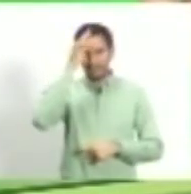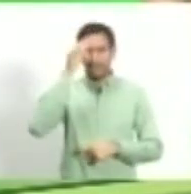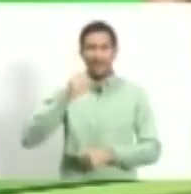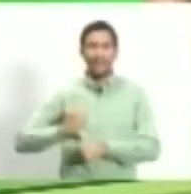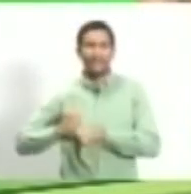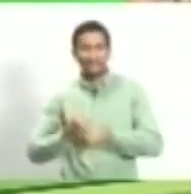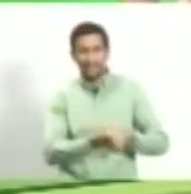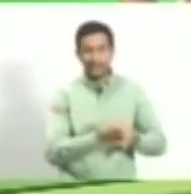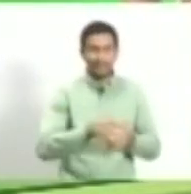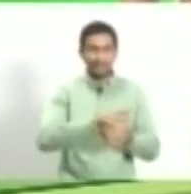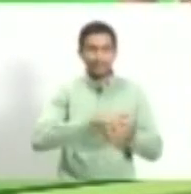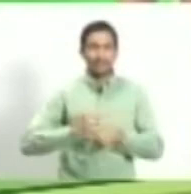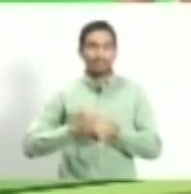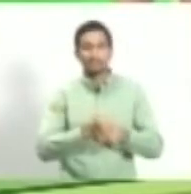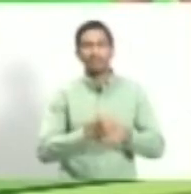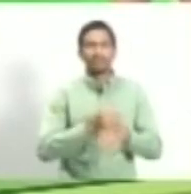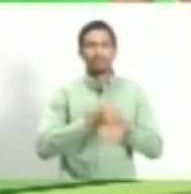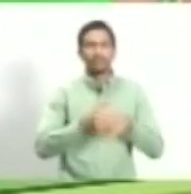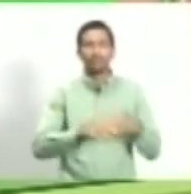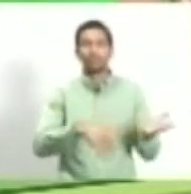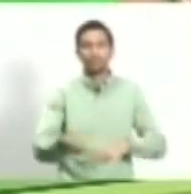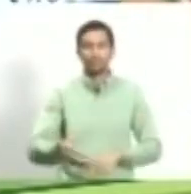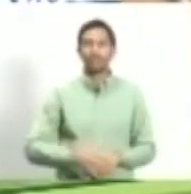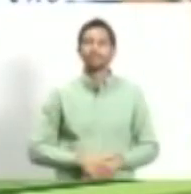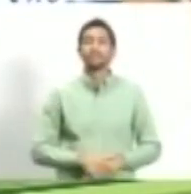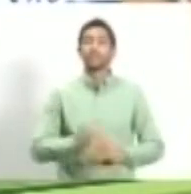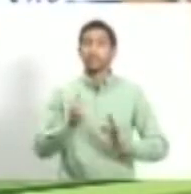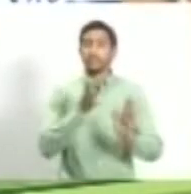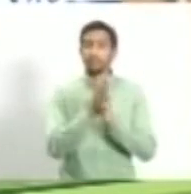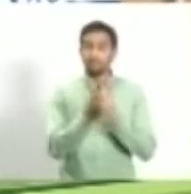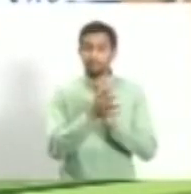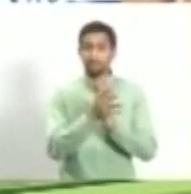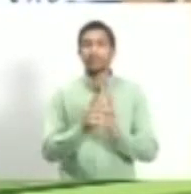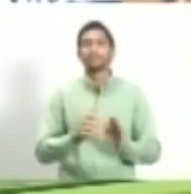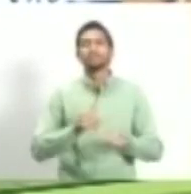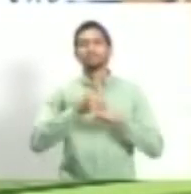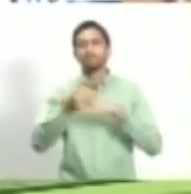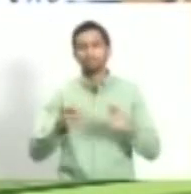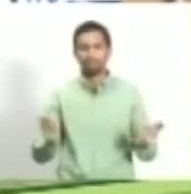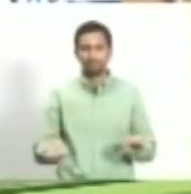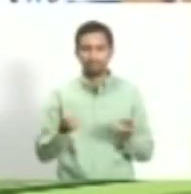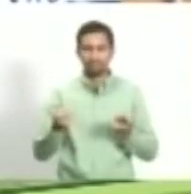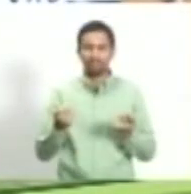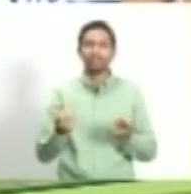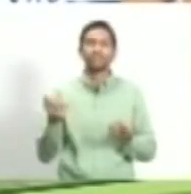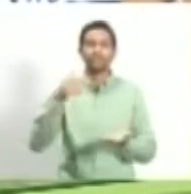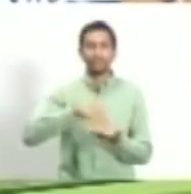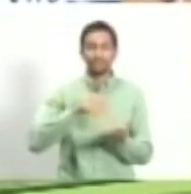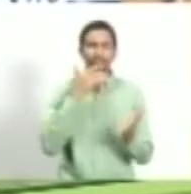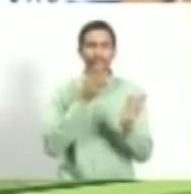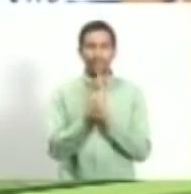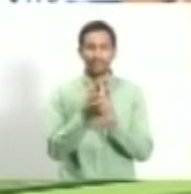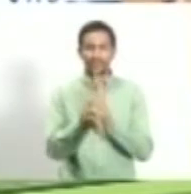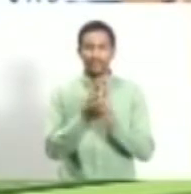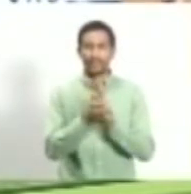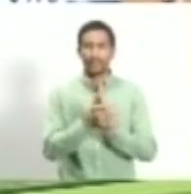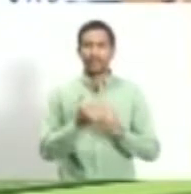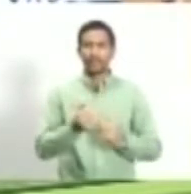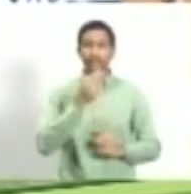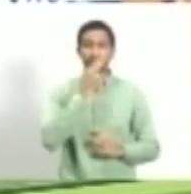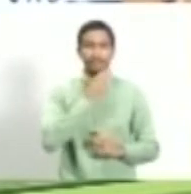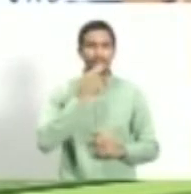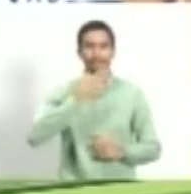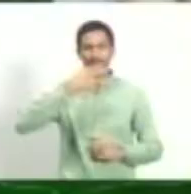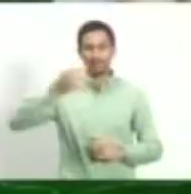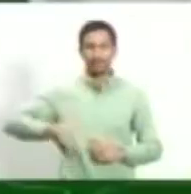murió. Bien, Pili, con esta información, entonces vamos a una pausa comercial. Recuerden, esta es Las Noticias 6:30, nuestro compromiso es con la